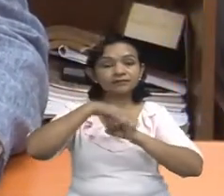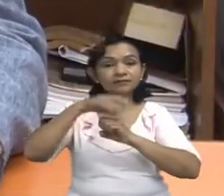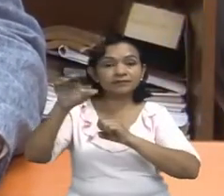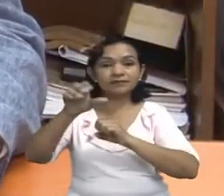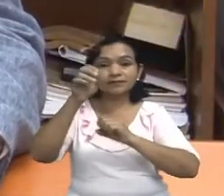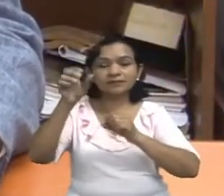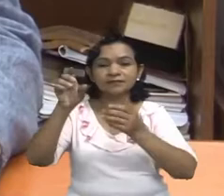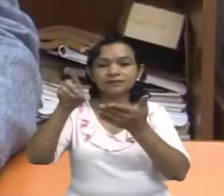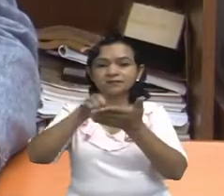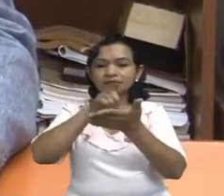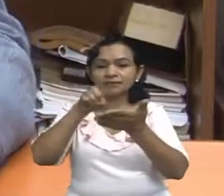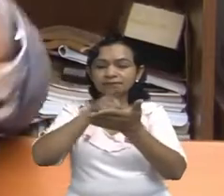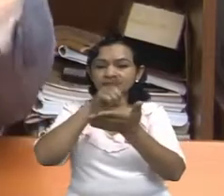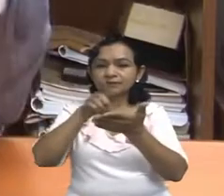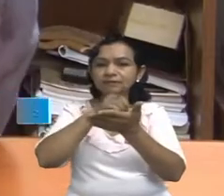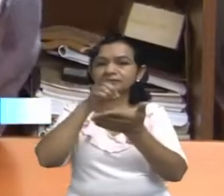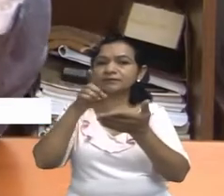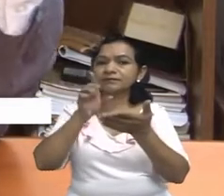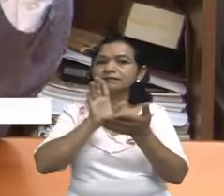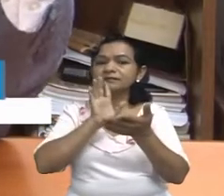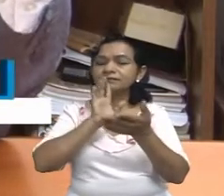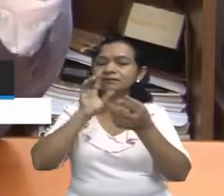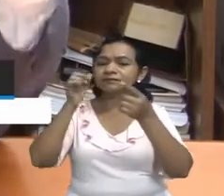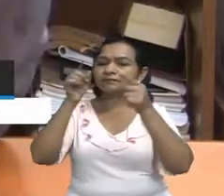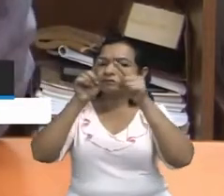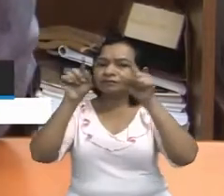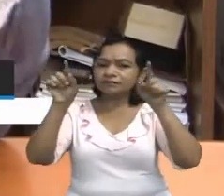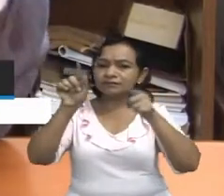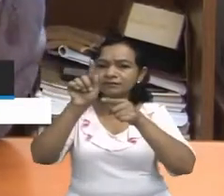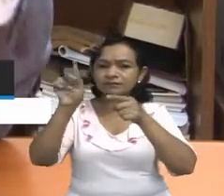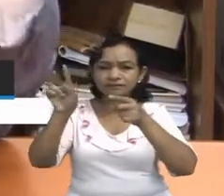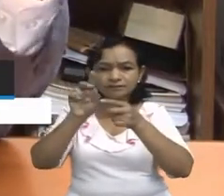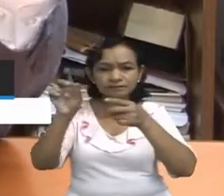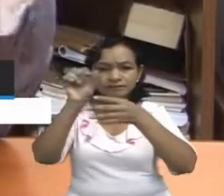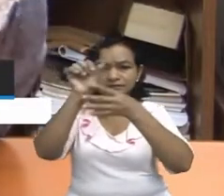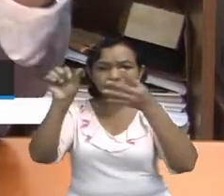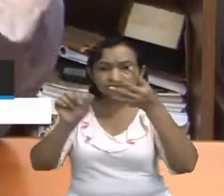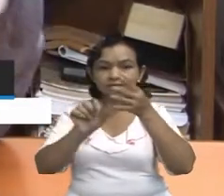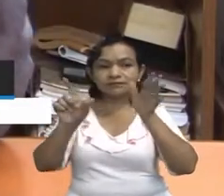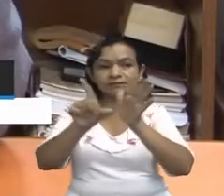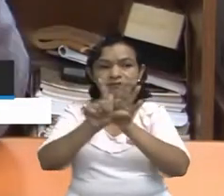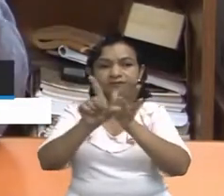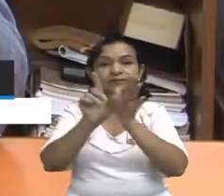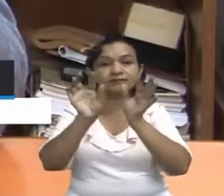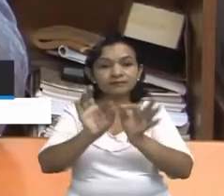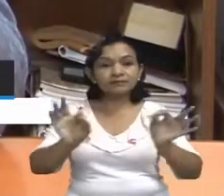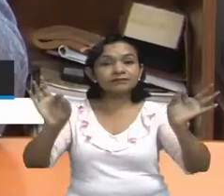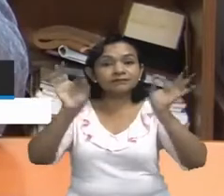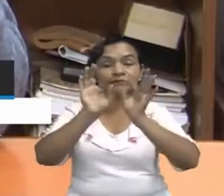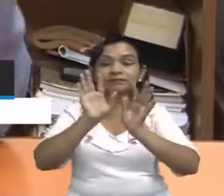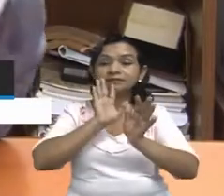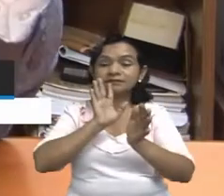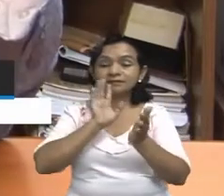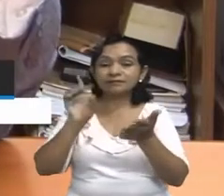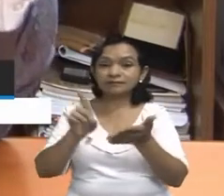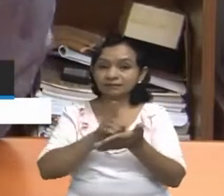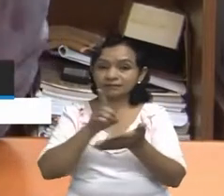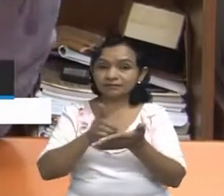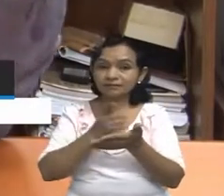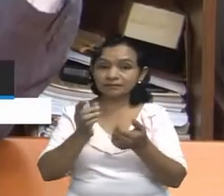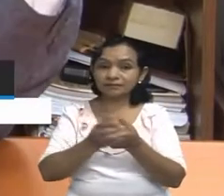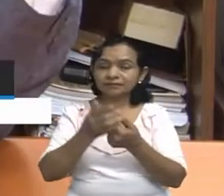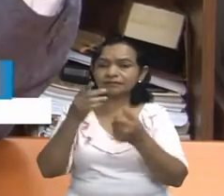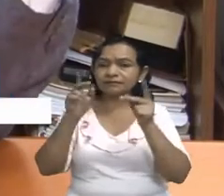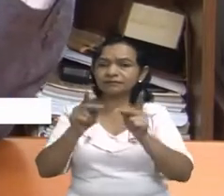el diccionario parlamentario, que trataba de llevar artículos de las leyes importantes, ¿verdad? Y así que la